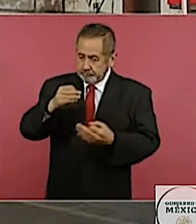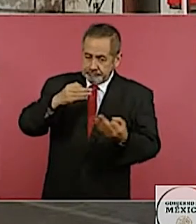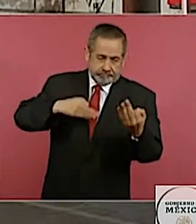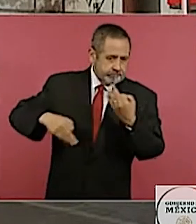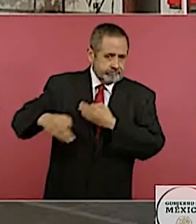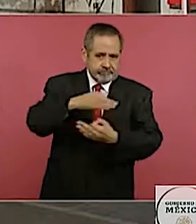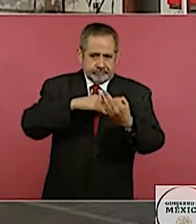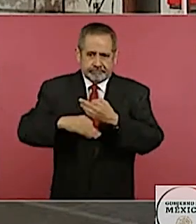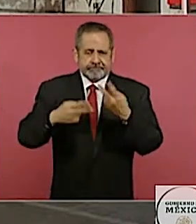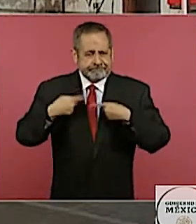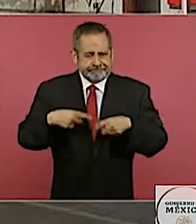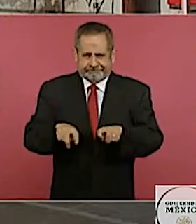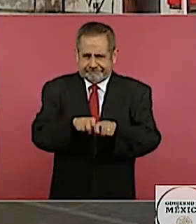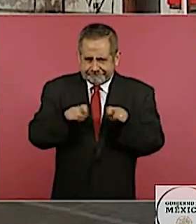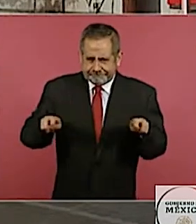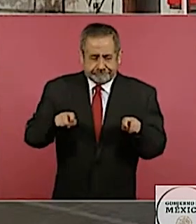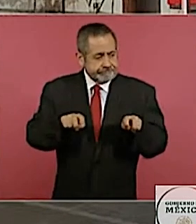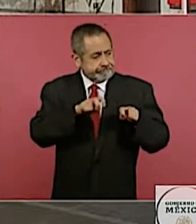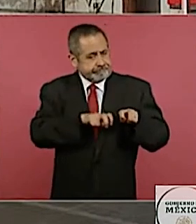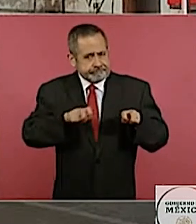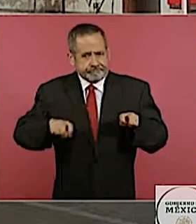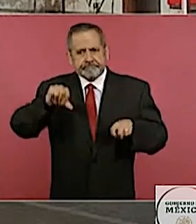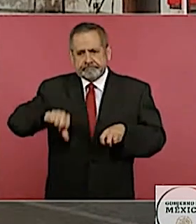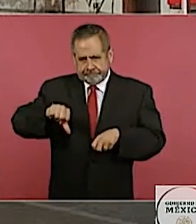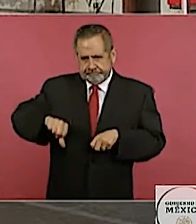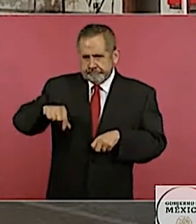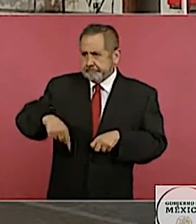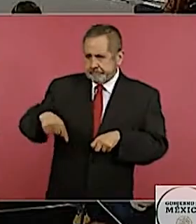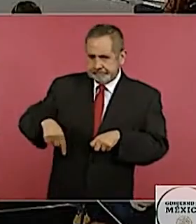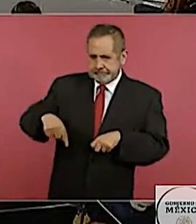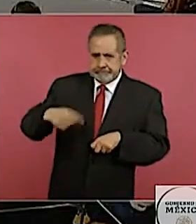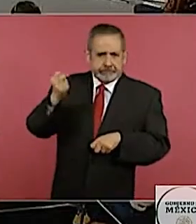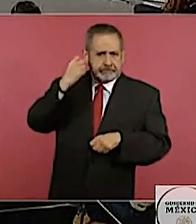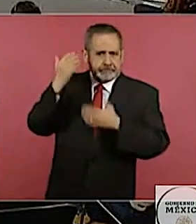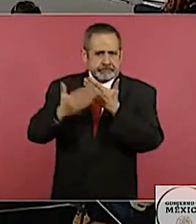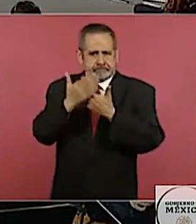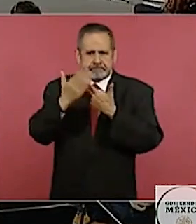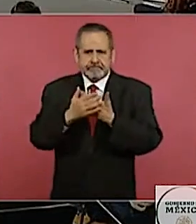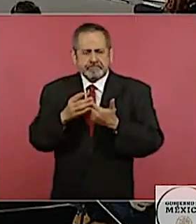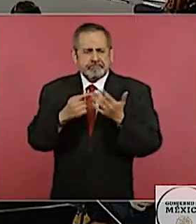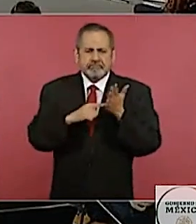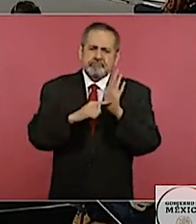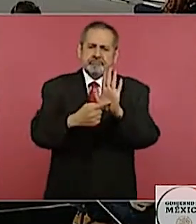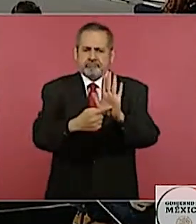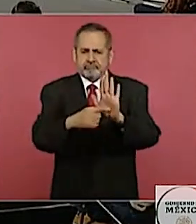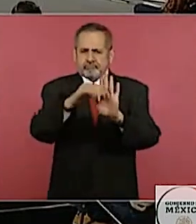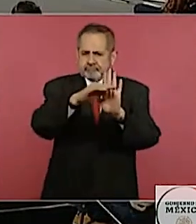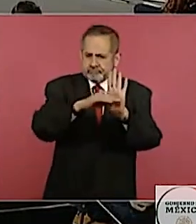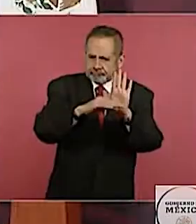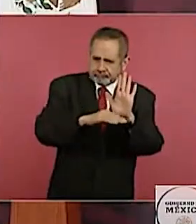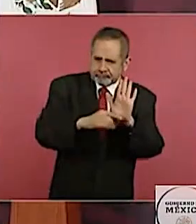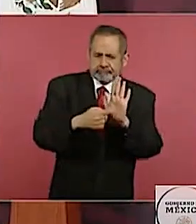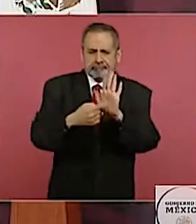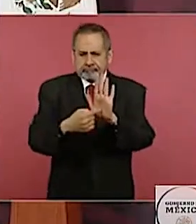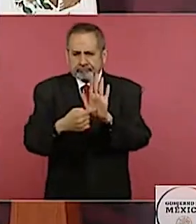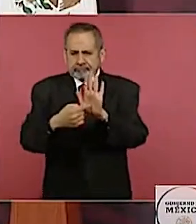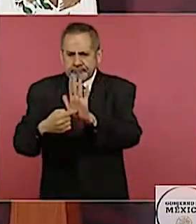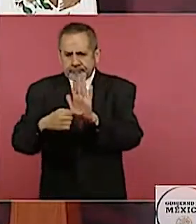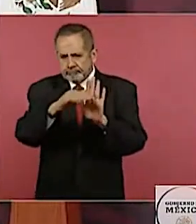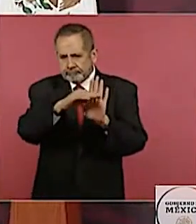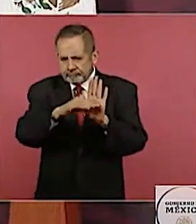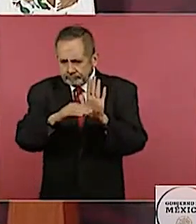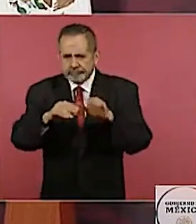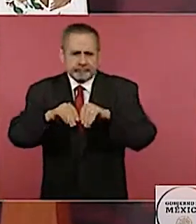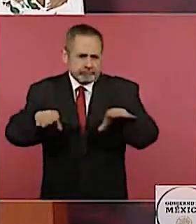los miembros del gabinete en esta conferencia para presentar el informe y sobre todo